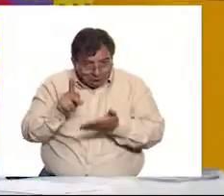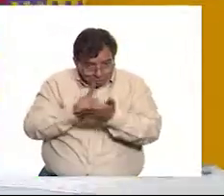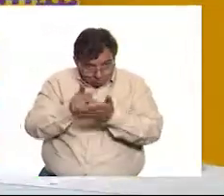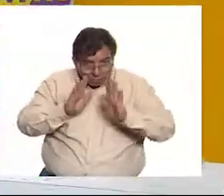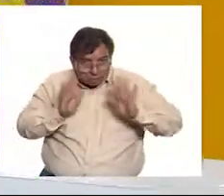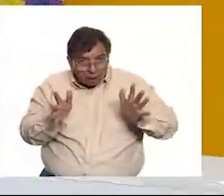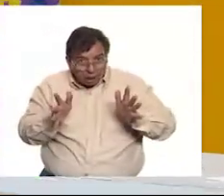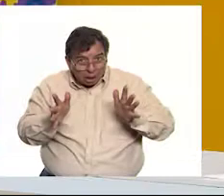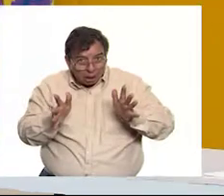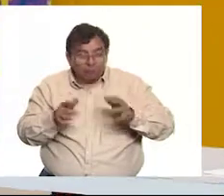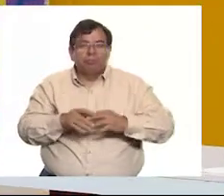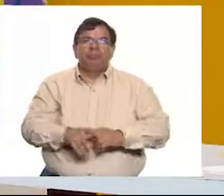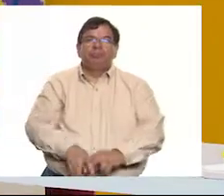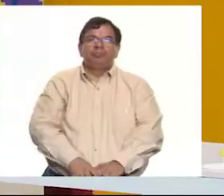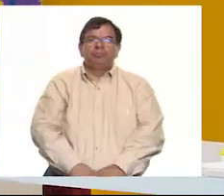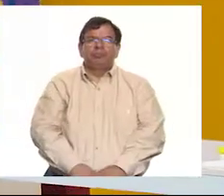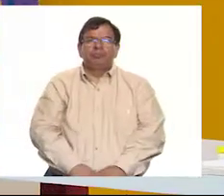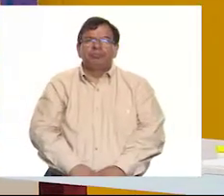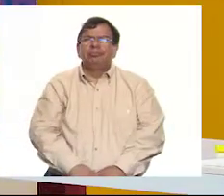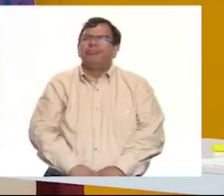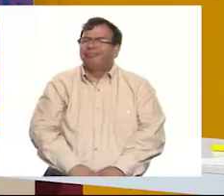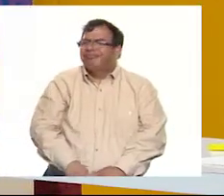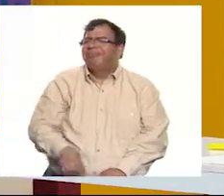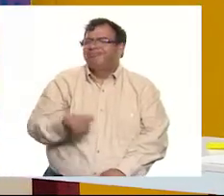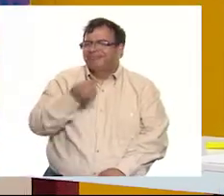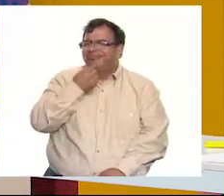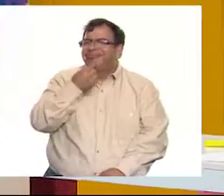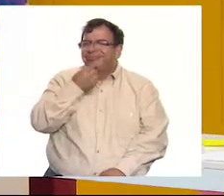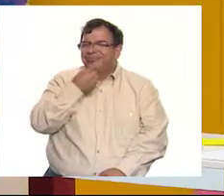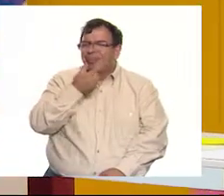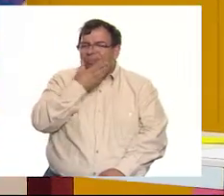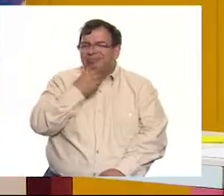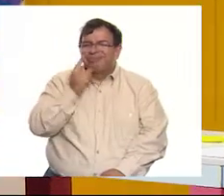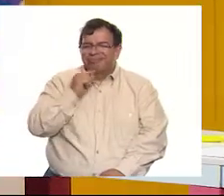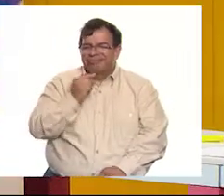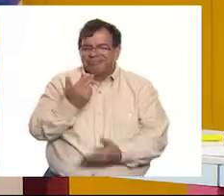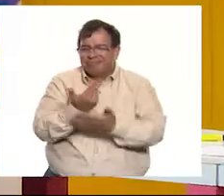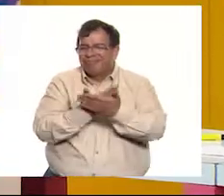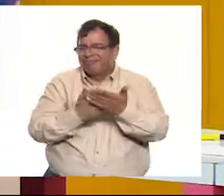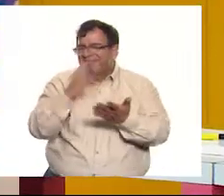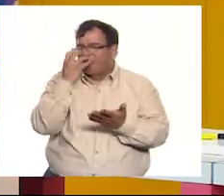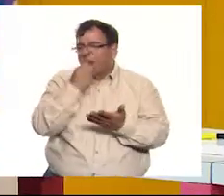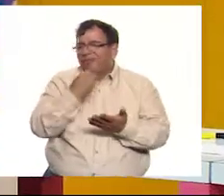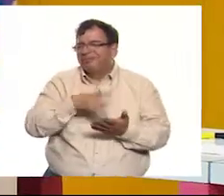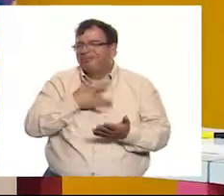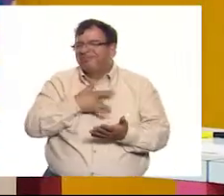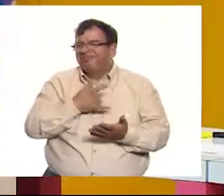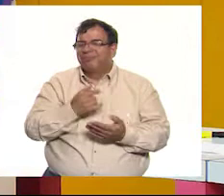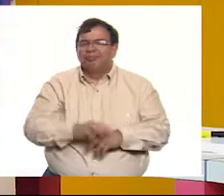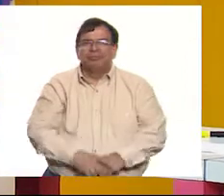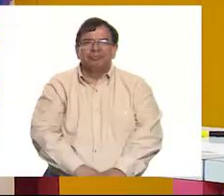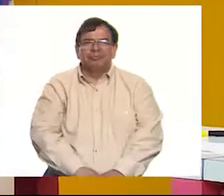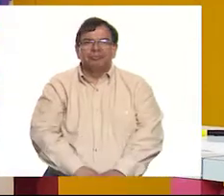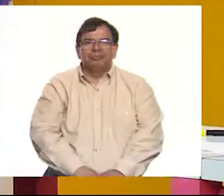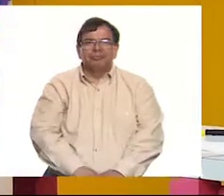plumones? Yo creo que a los niños y las niñas les va a quedar también muy bonito lo que estén haciendo. A ver. Claro que sí.